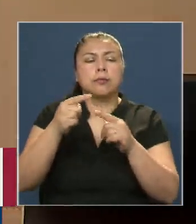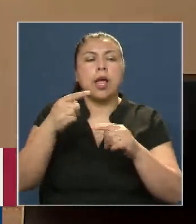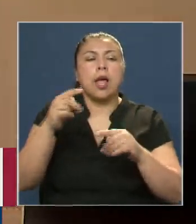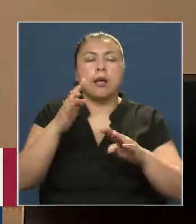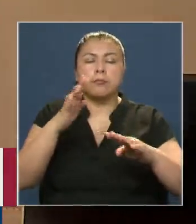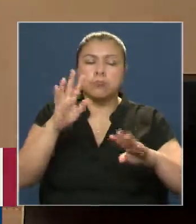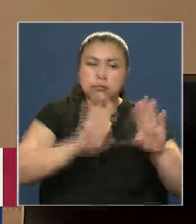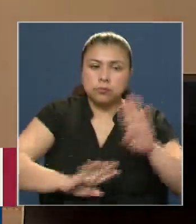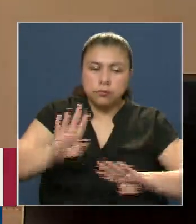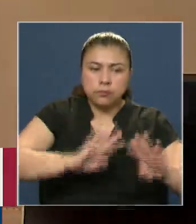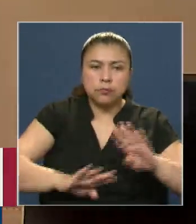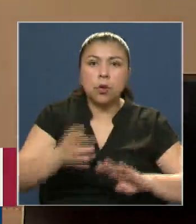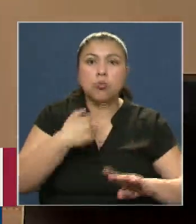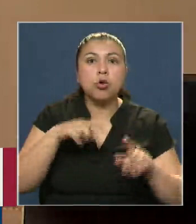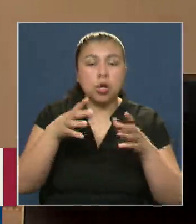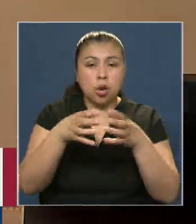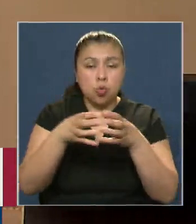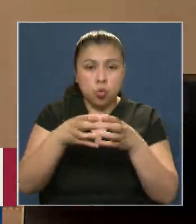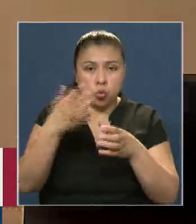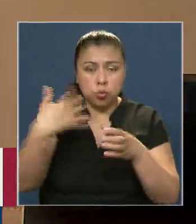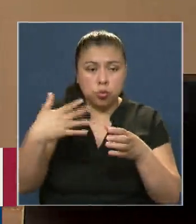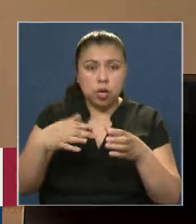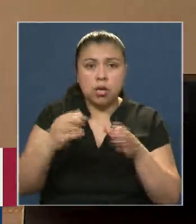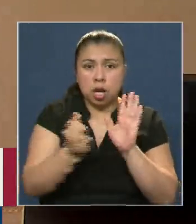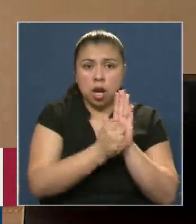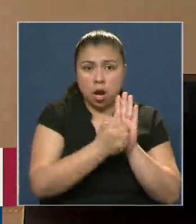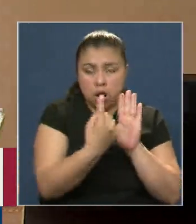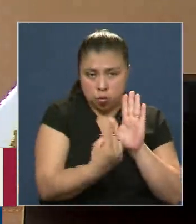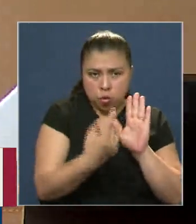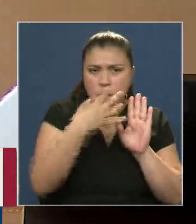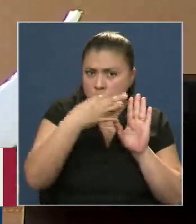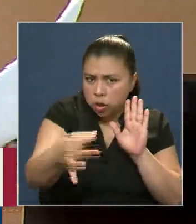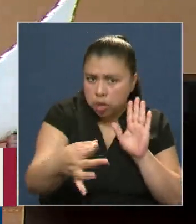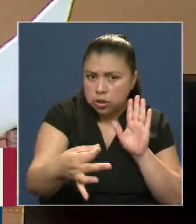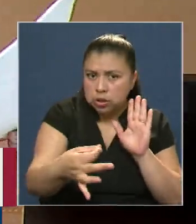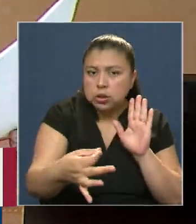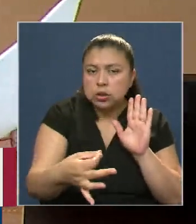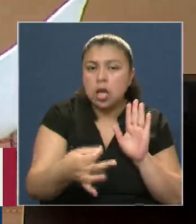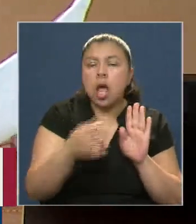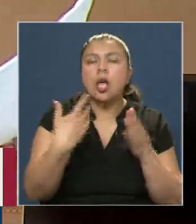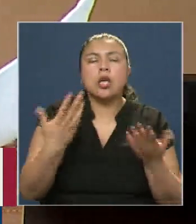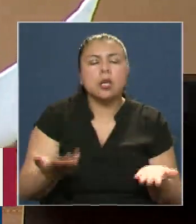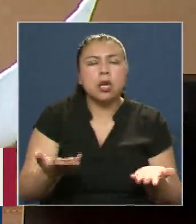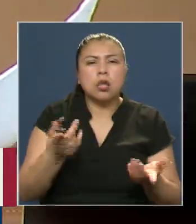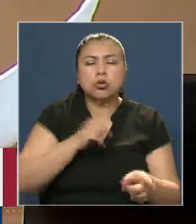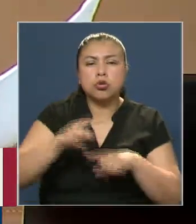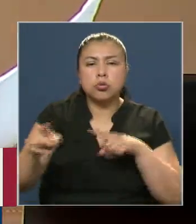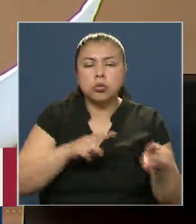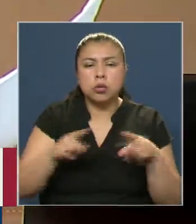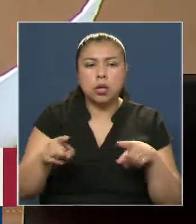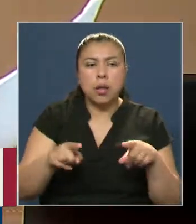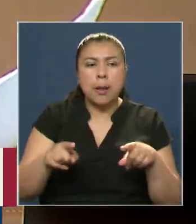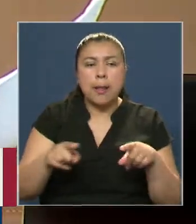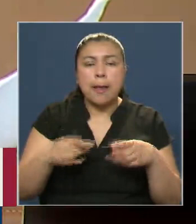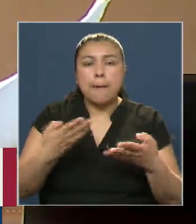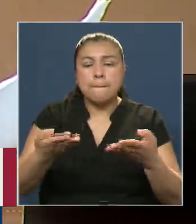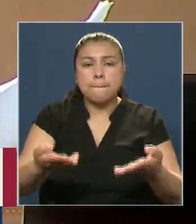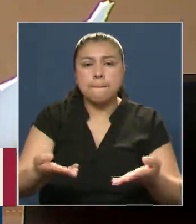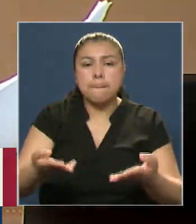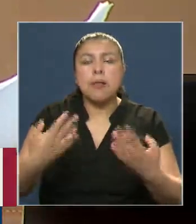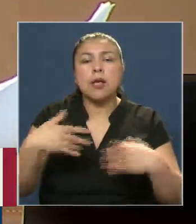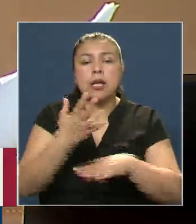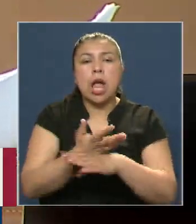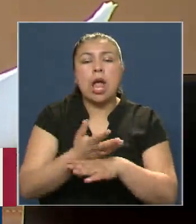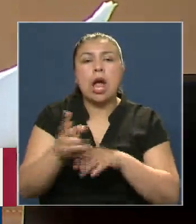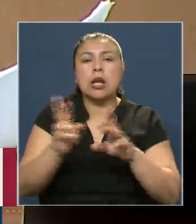grupo etario, y así lo define el mismo artículo primero, al decir, cuyo propósito es coordinar intersectorialmente la oferta programática